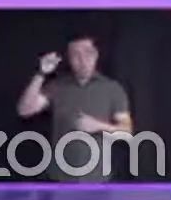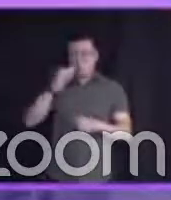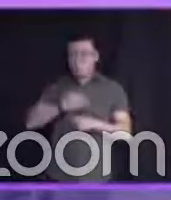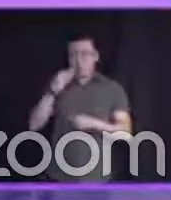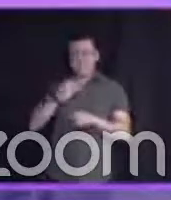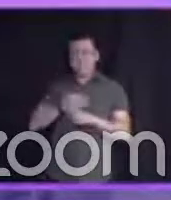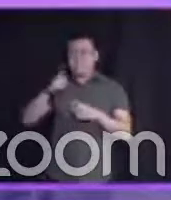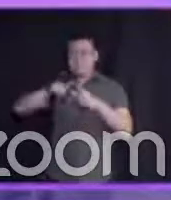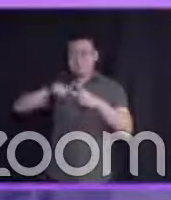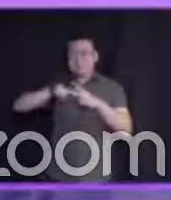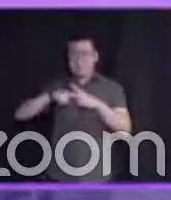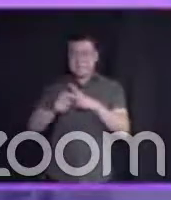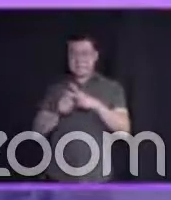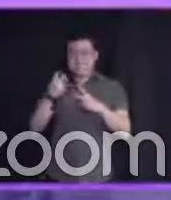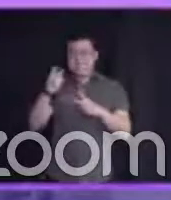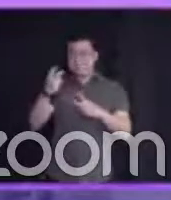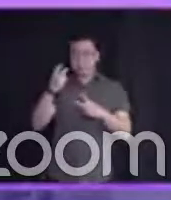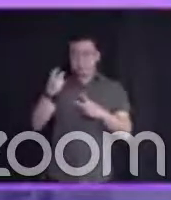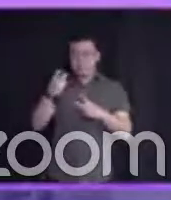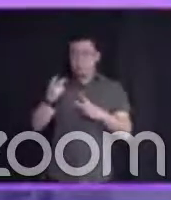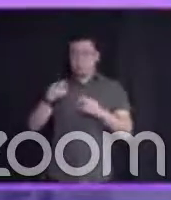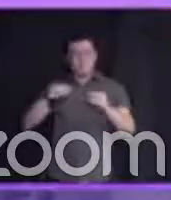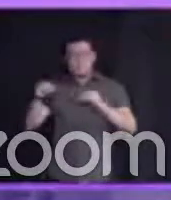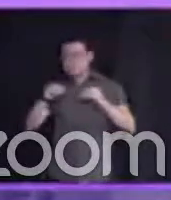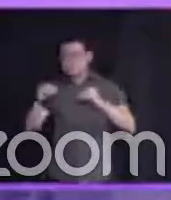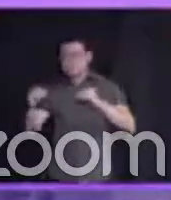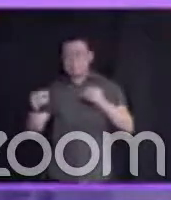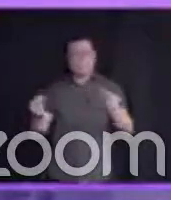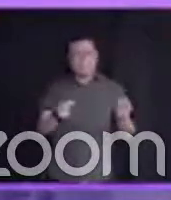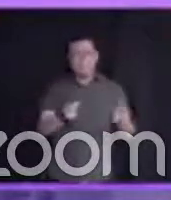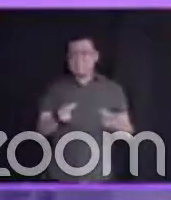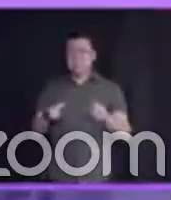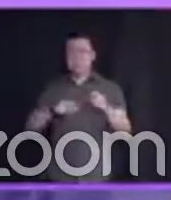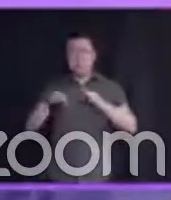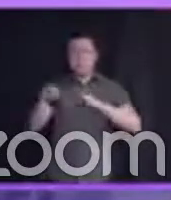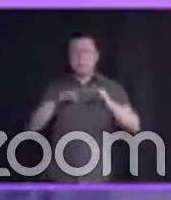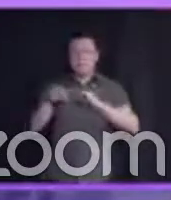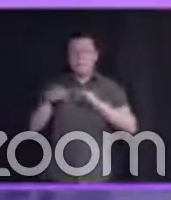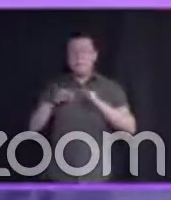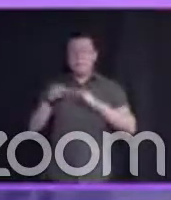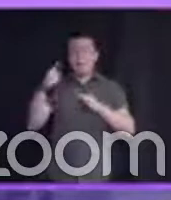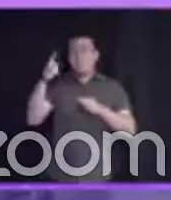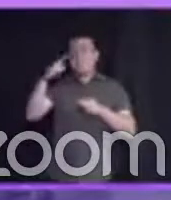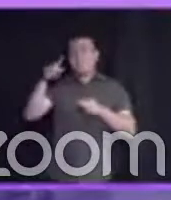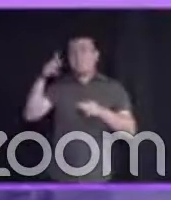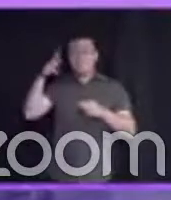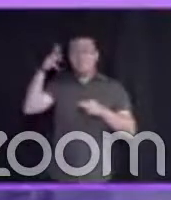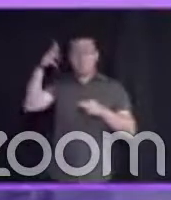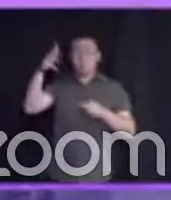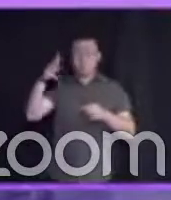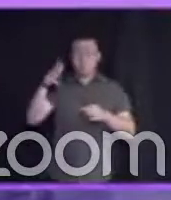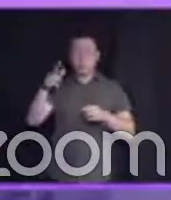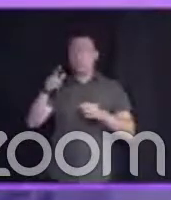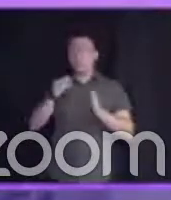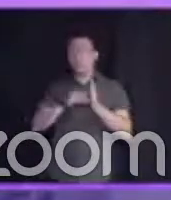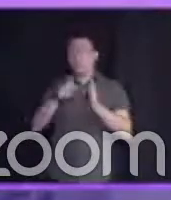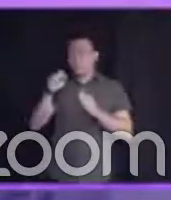hoy, ahorita en este momento, ya empiecen a moverse, a visualizarse para estar en las